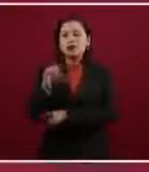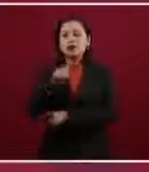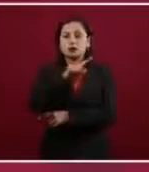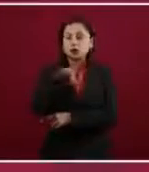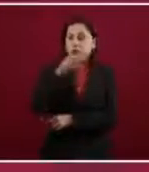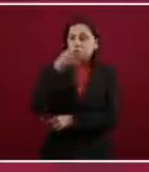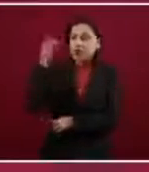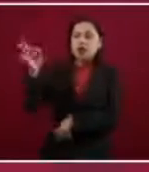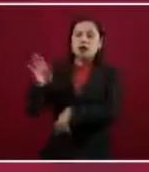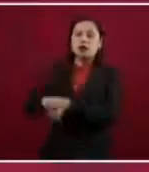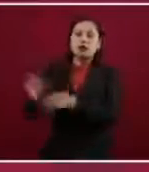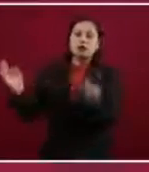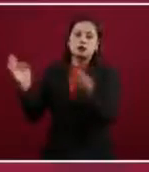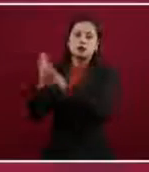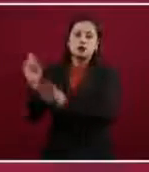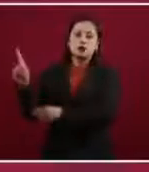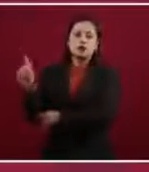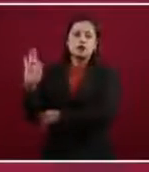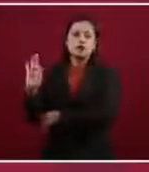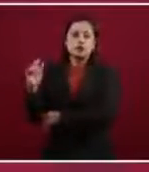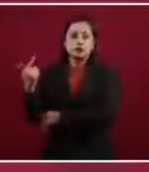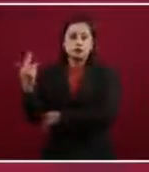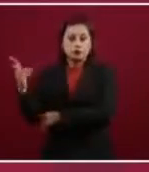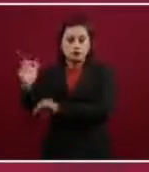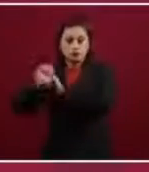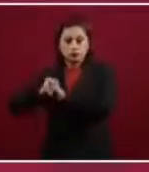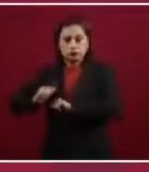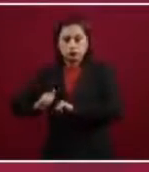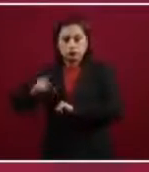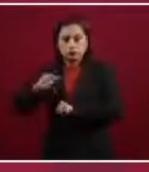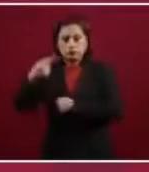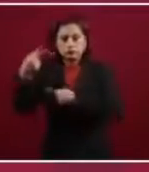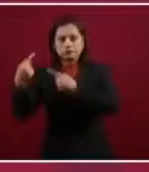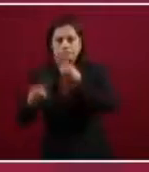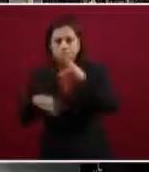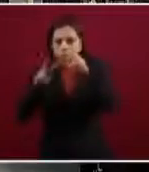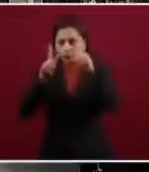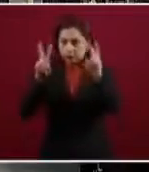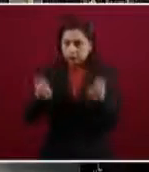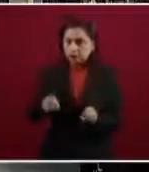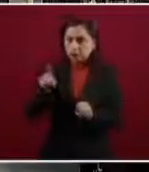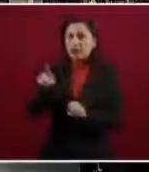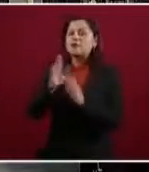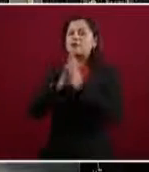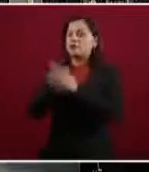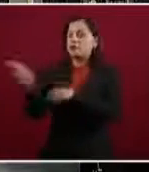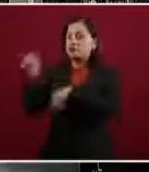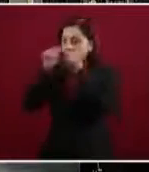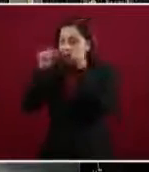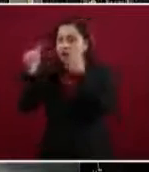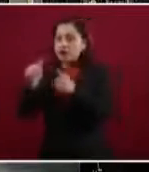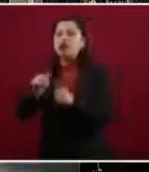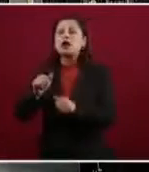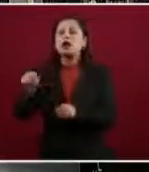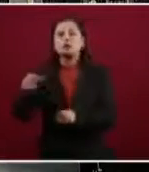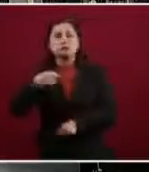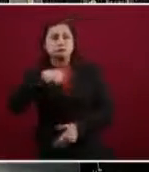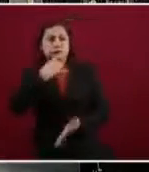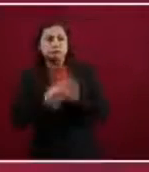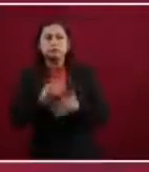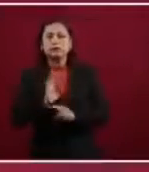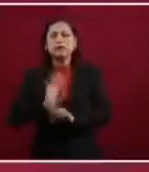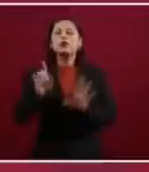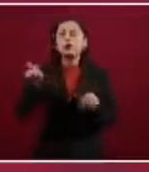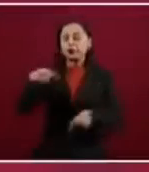de todo esto, se atienda. No solo mi caso, ¿no? Ya lo sé, que no